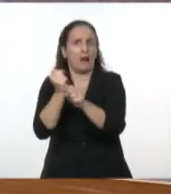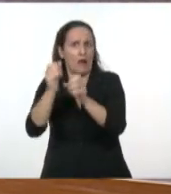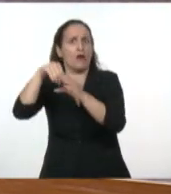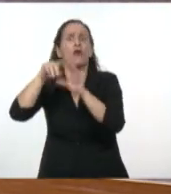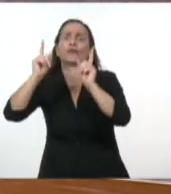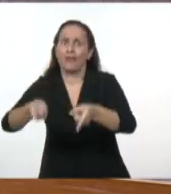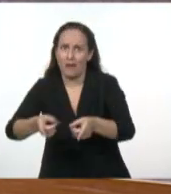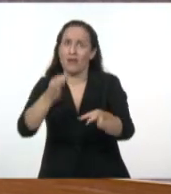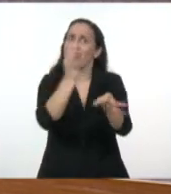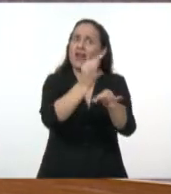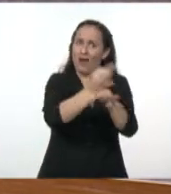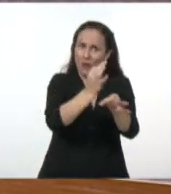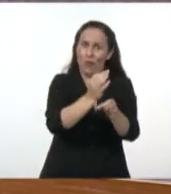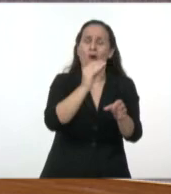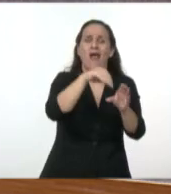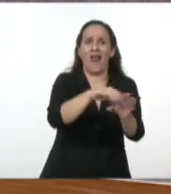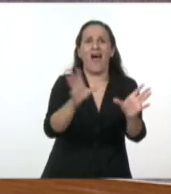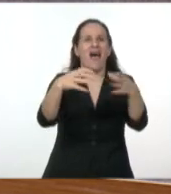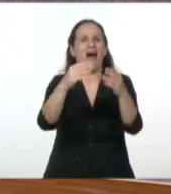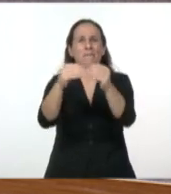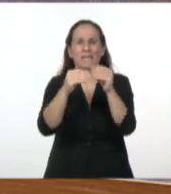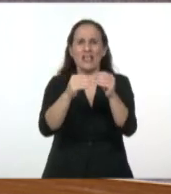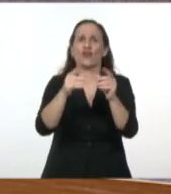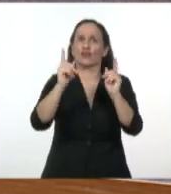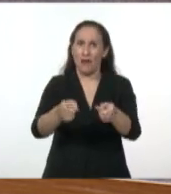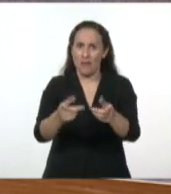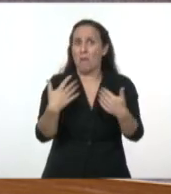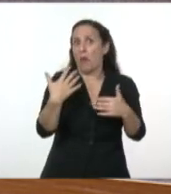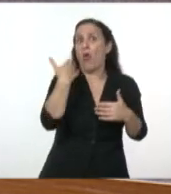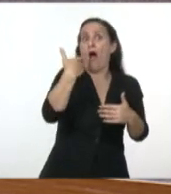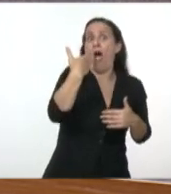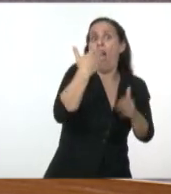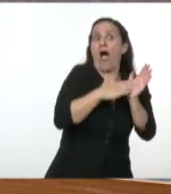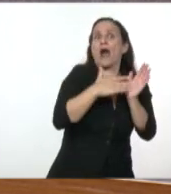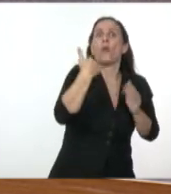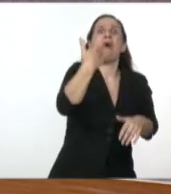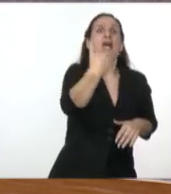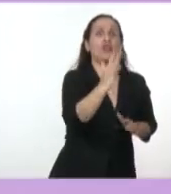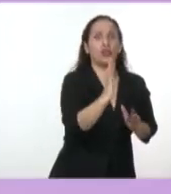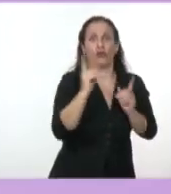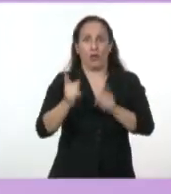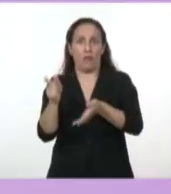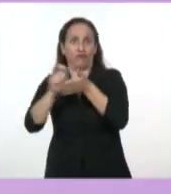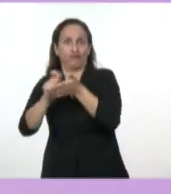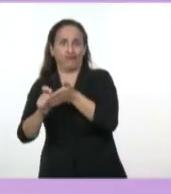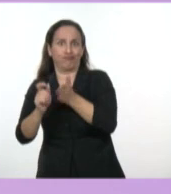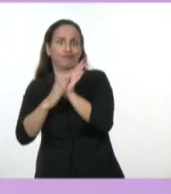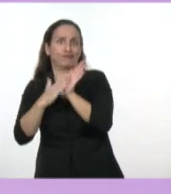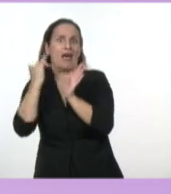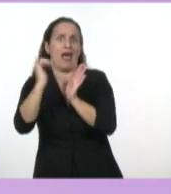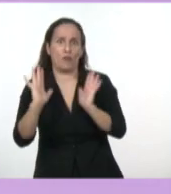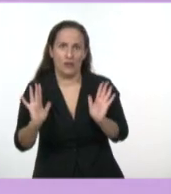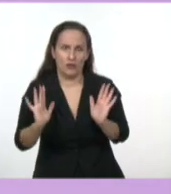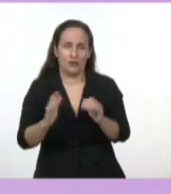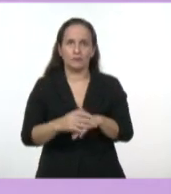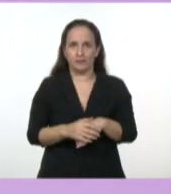la escuela, en nuestros grupos de amigos y en la oralidad como en la escritura, es decir, que siempre está presente. Bien, vamos a ver un momento fundacional